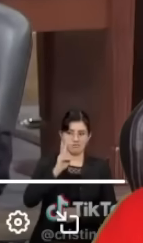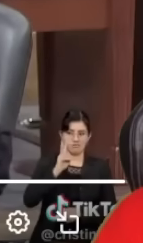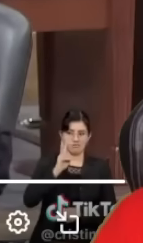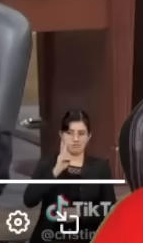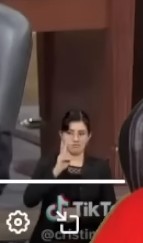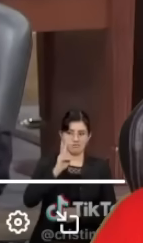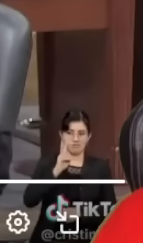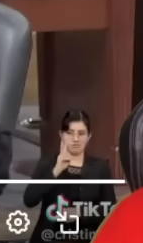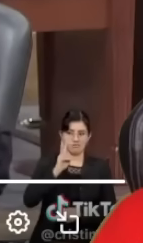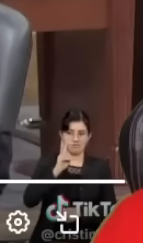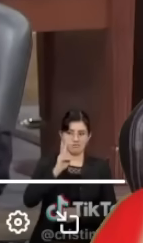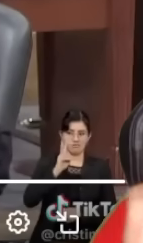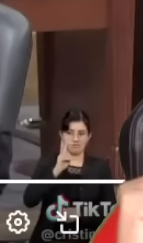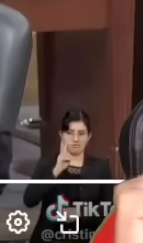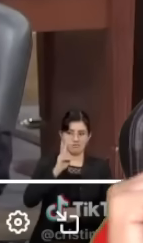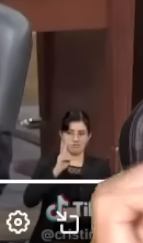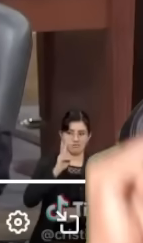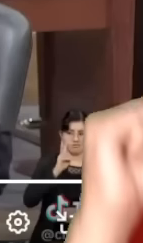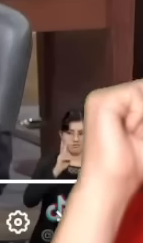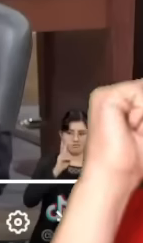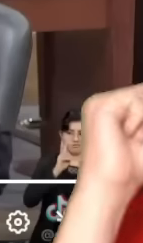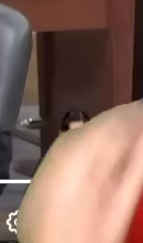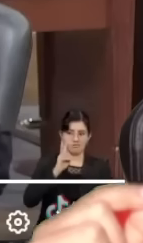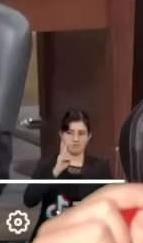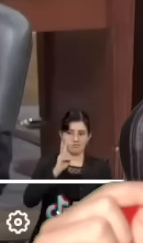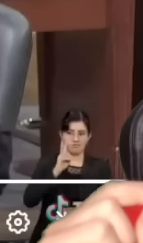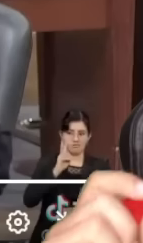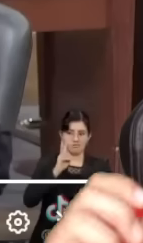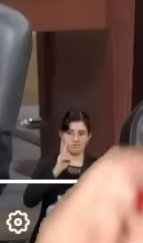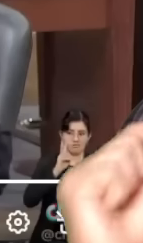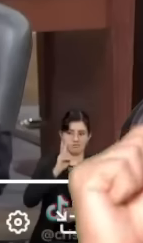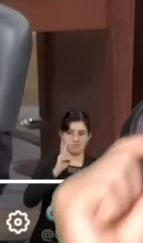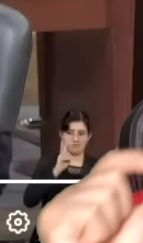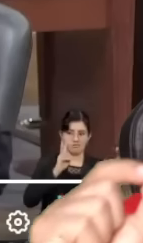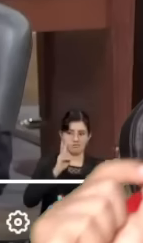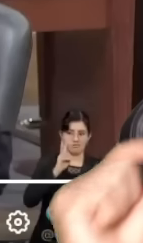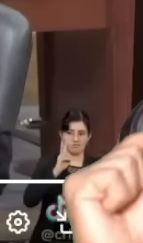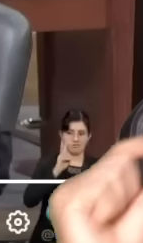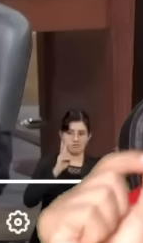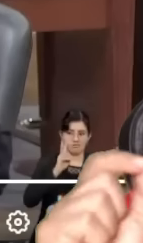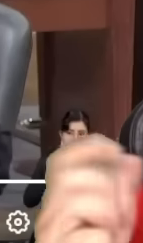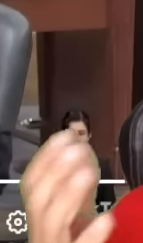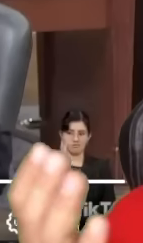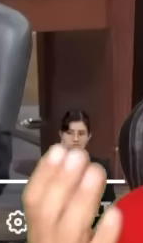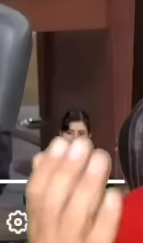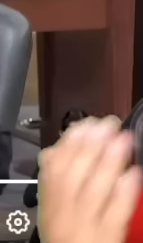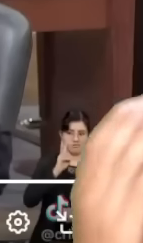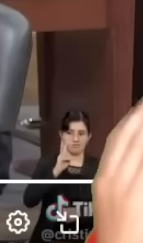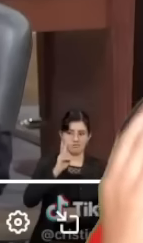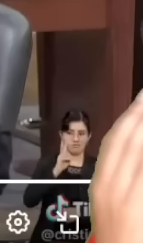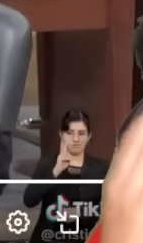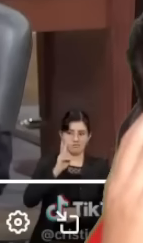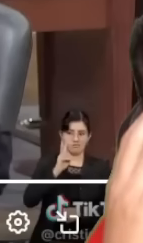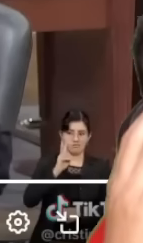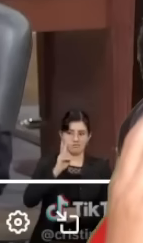vieron hoy sí que salió puntual se persigue de